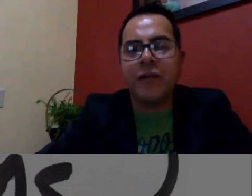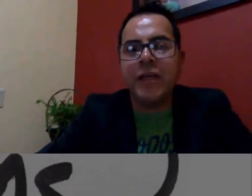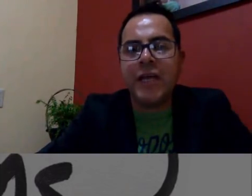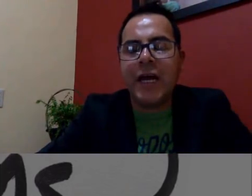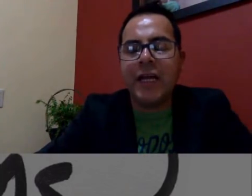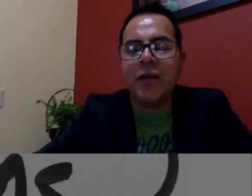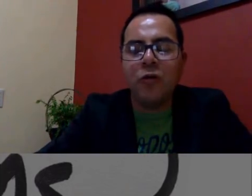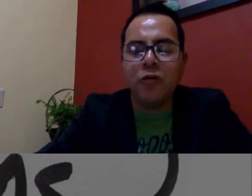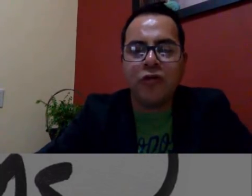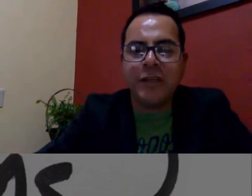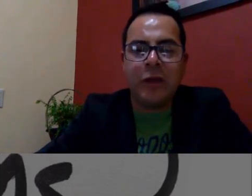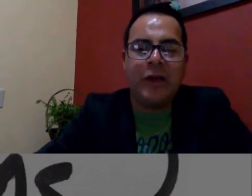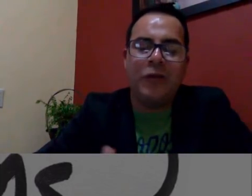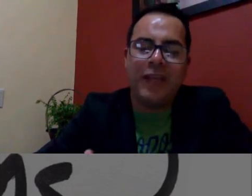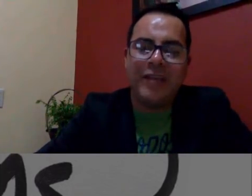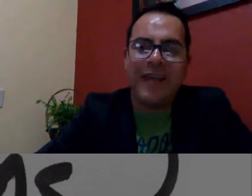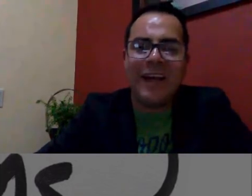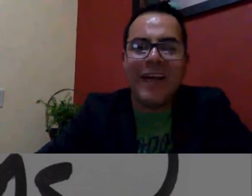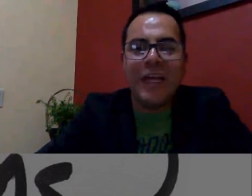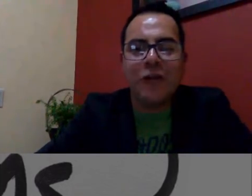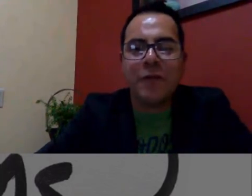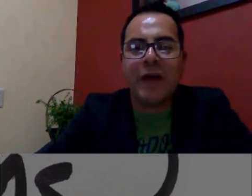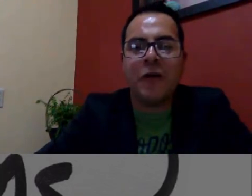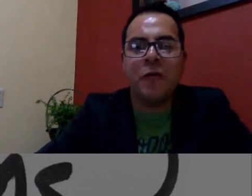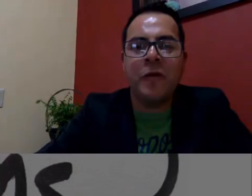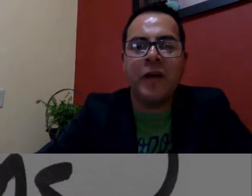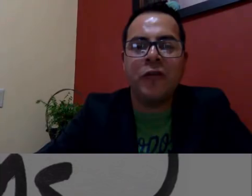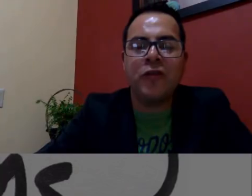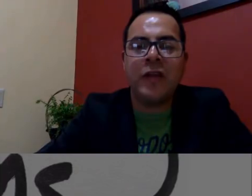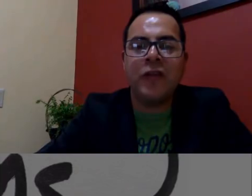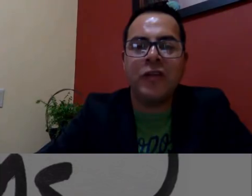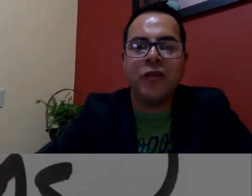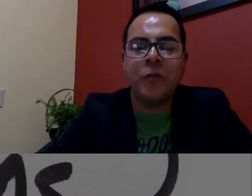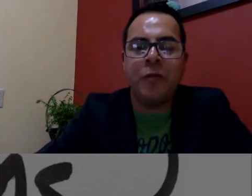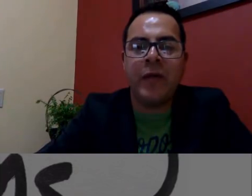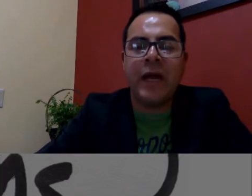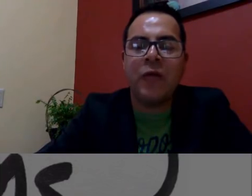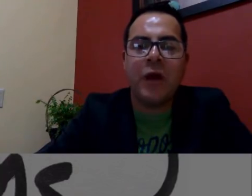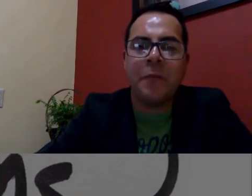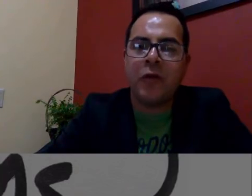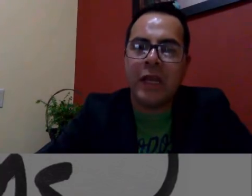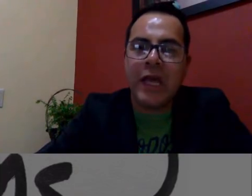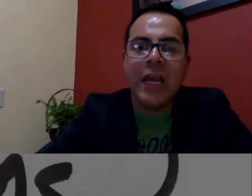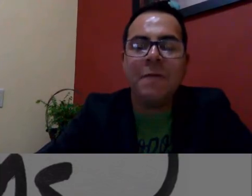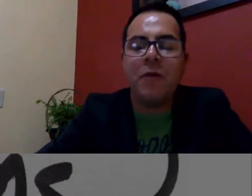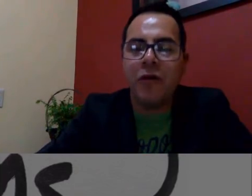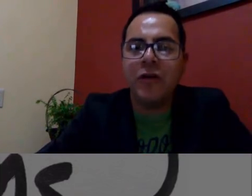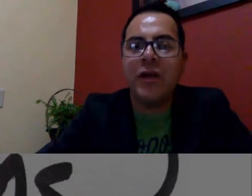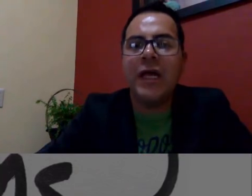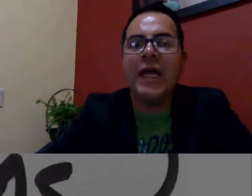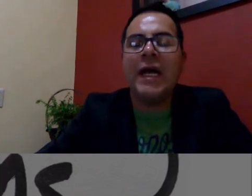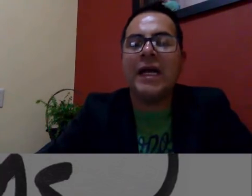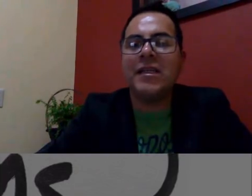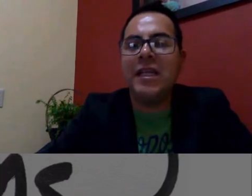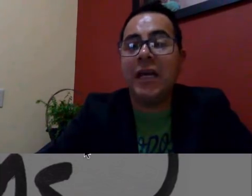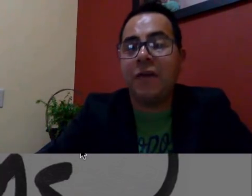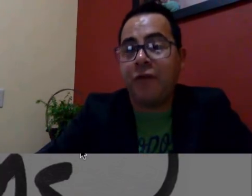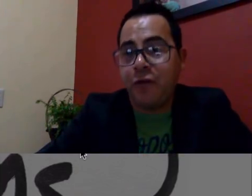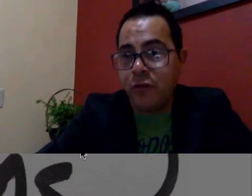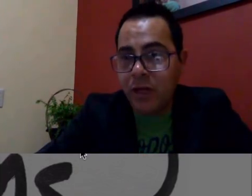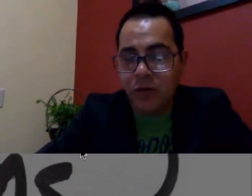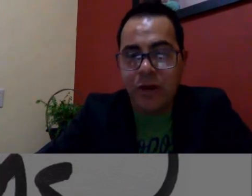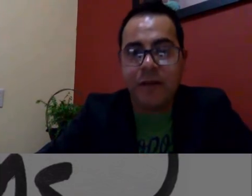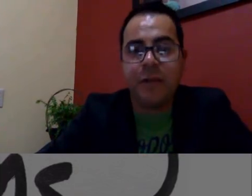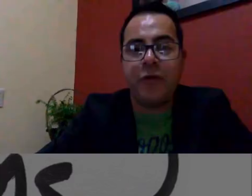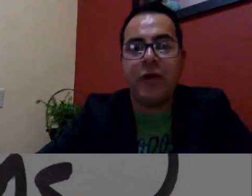Vemos hasta dónde llegan, incluso hasta utilizar niños para conmover a los ciudadanos. Esto fue publicado igual por Lía Limón García, quien